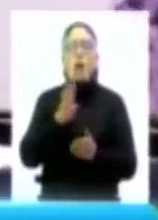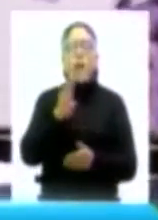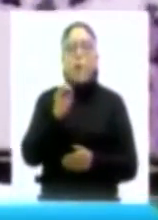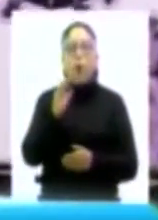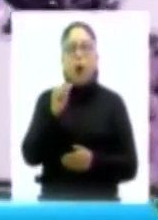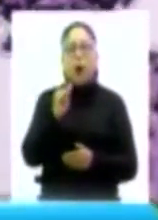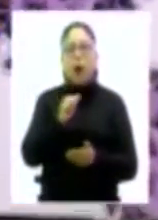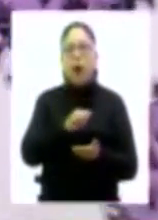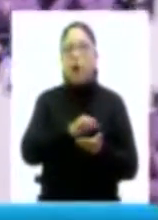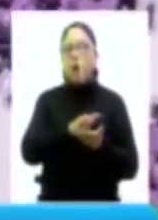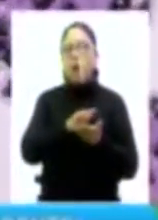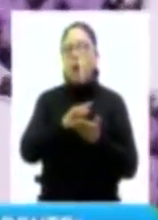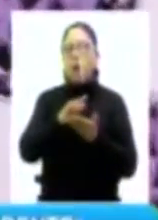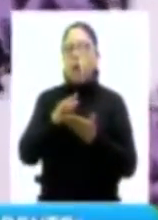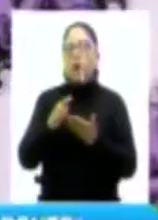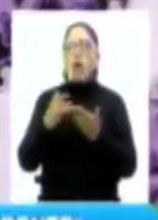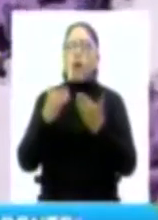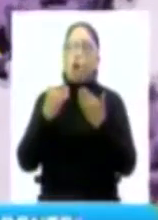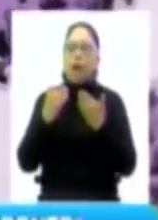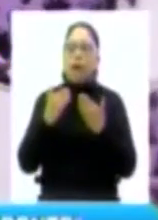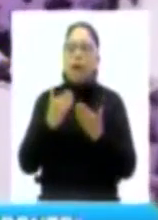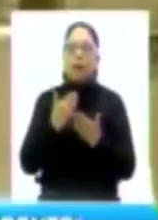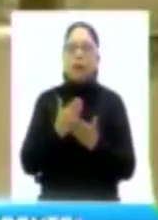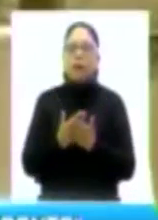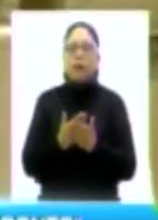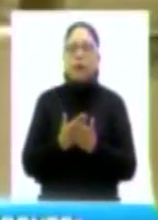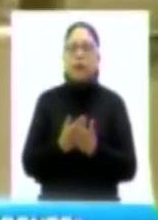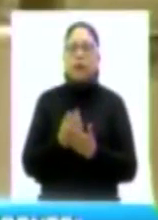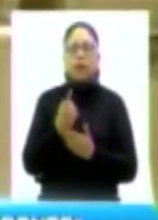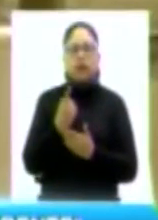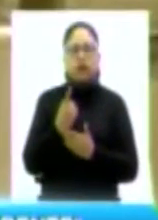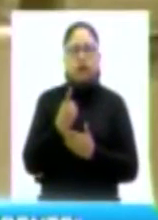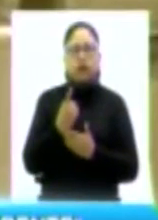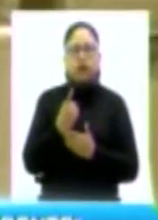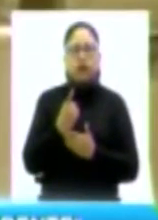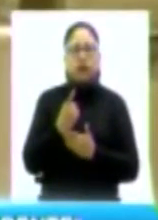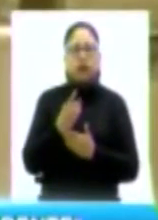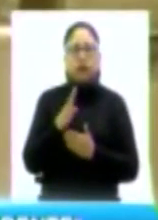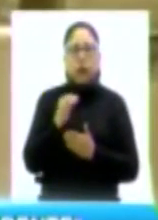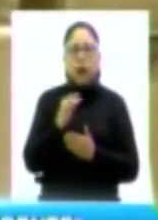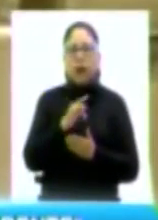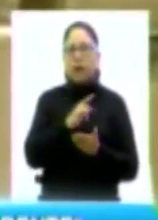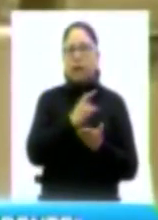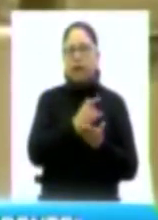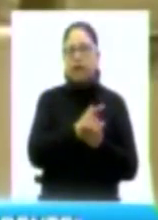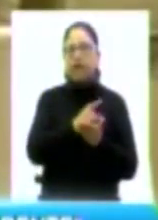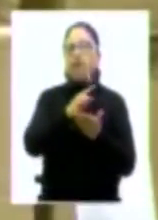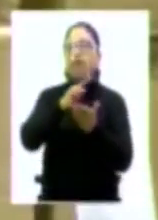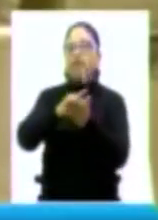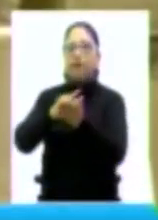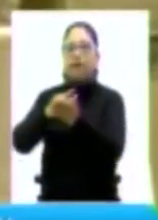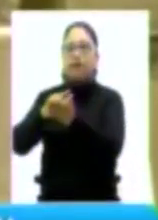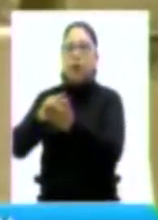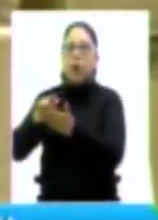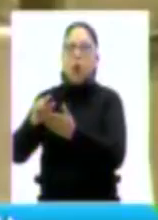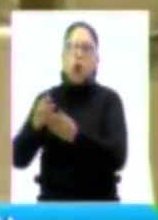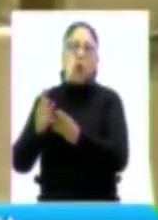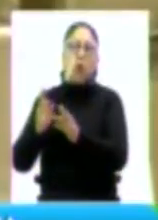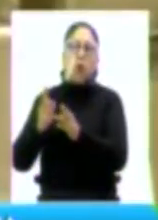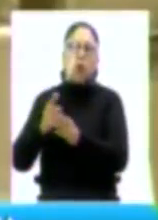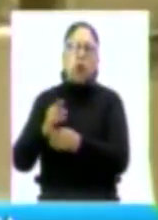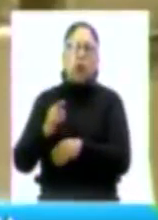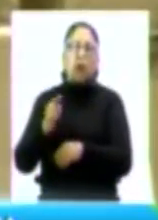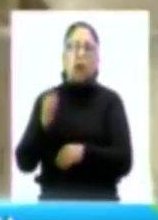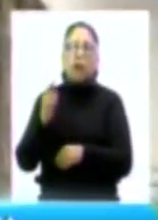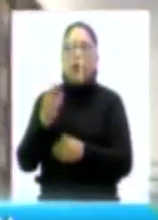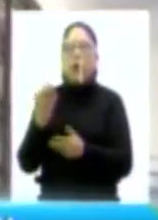Hemos enviado nosotros directamente a Seúl un avión de BOA para traer toda esta medicación por la urgencia, para no